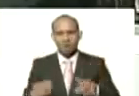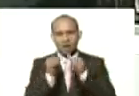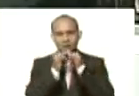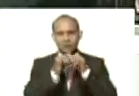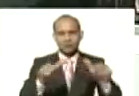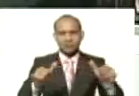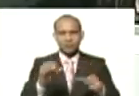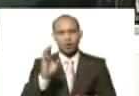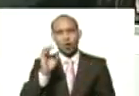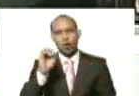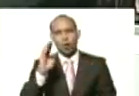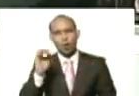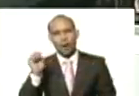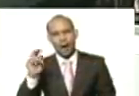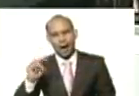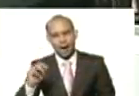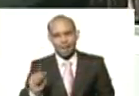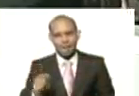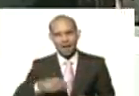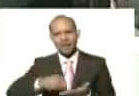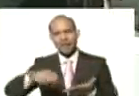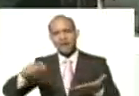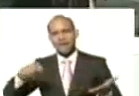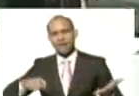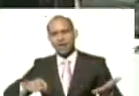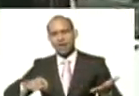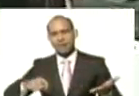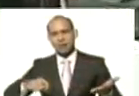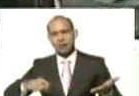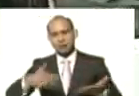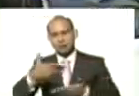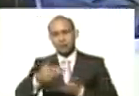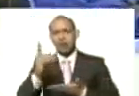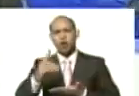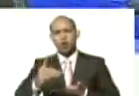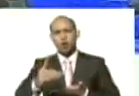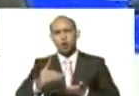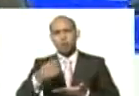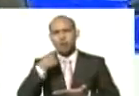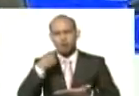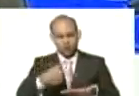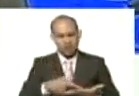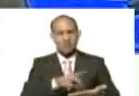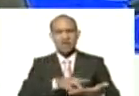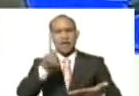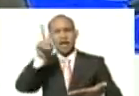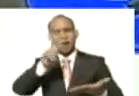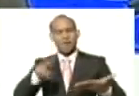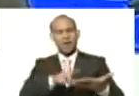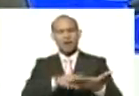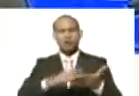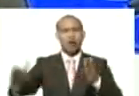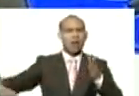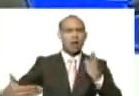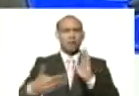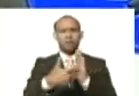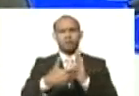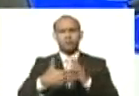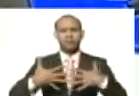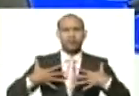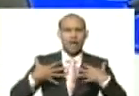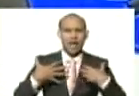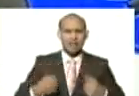de que Obama firmó un decreto declarando a Venezuela amenaza